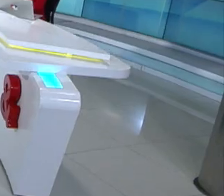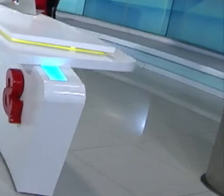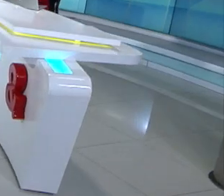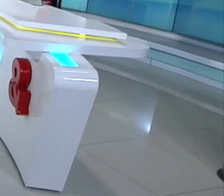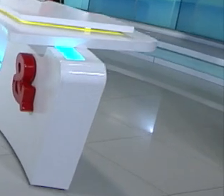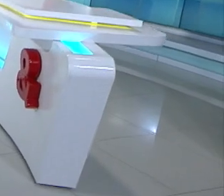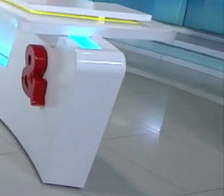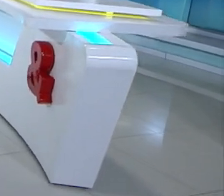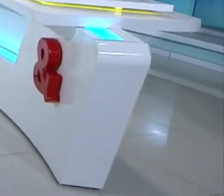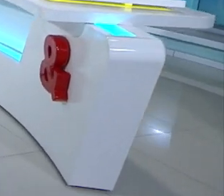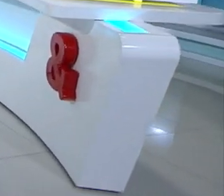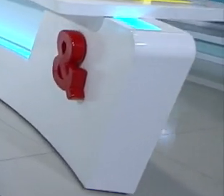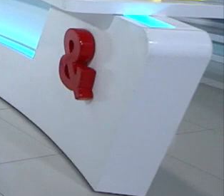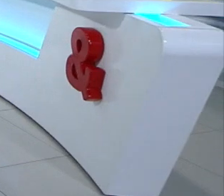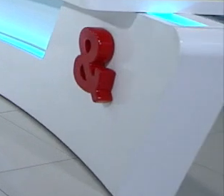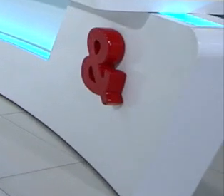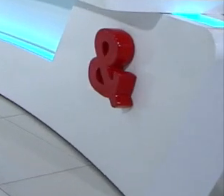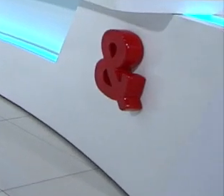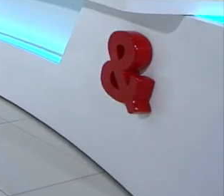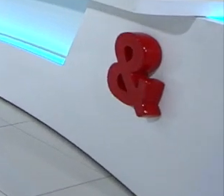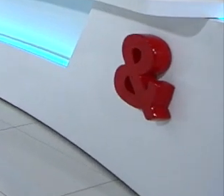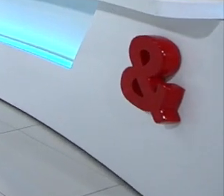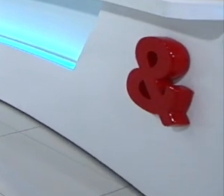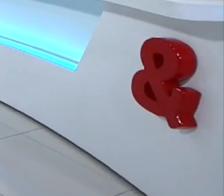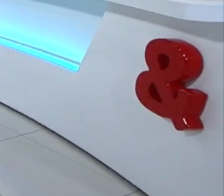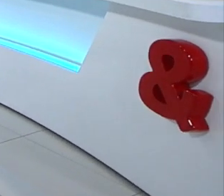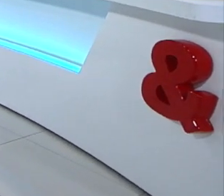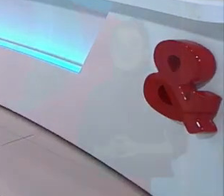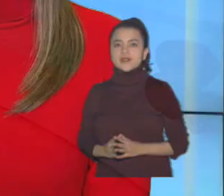Nariño. Con Luisa Tobo.